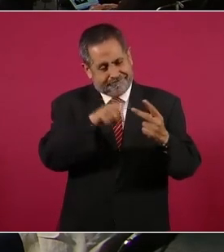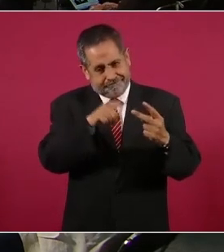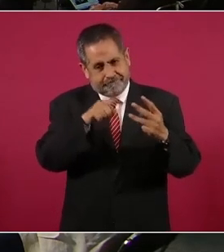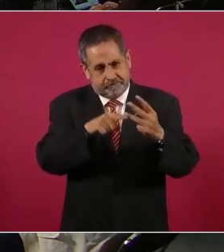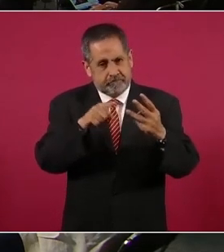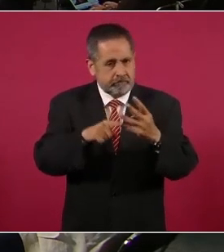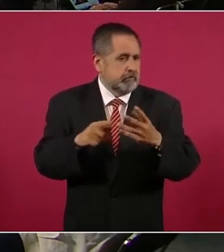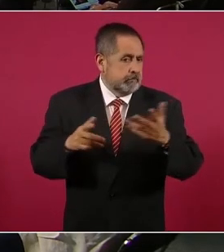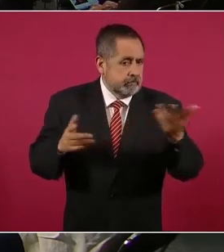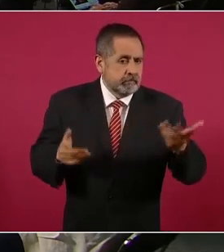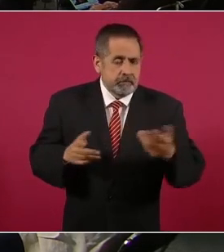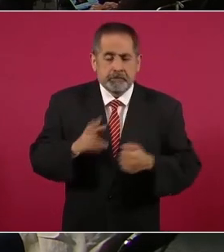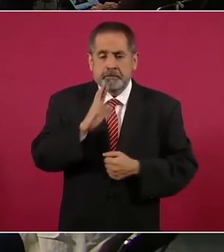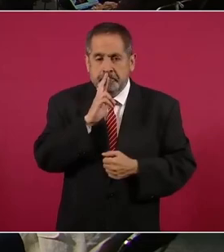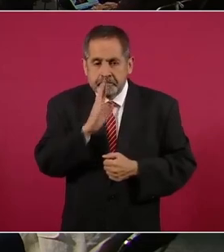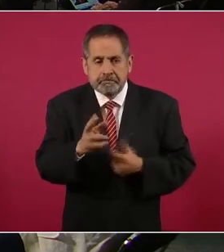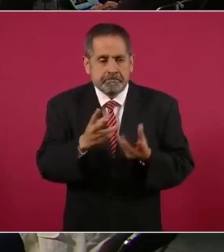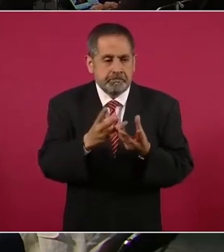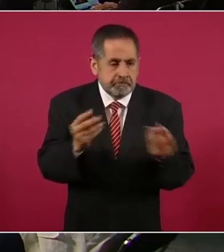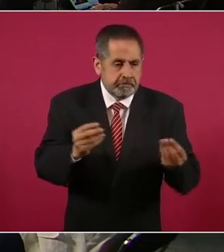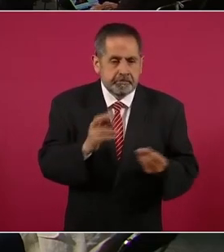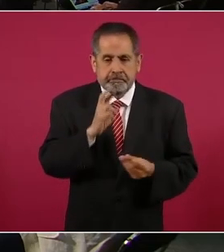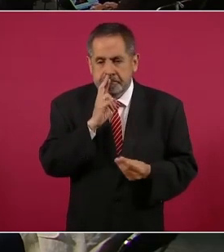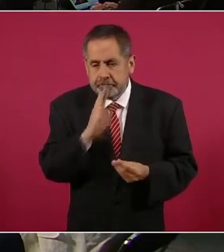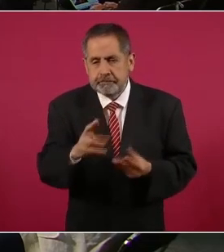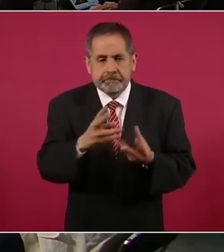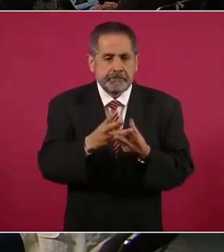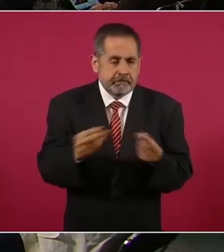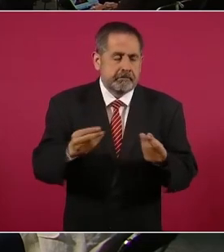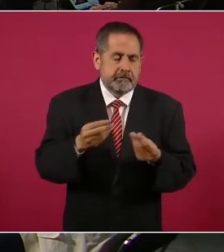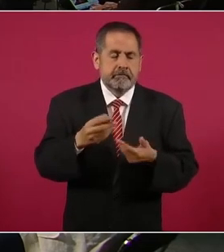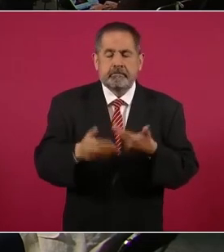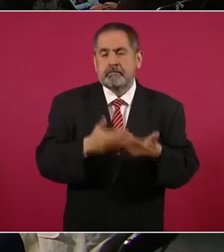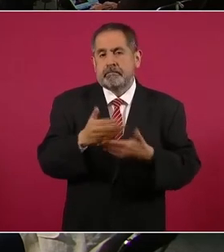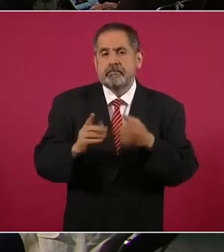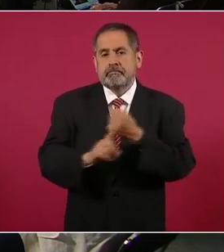se ha ido resolviendo en Pemex